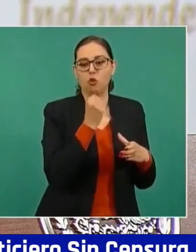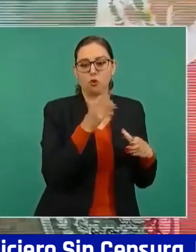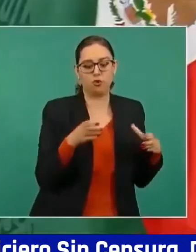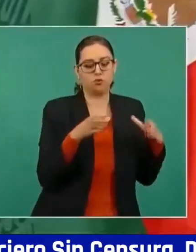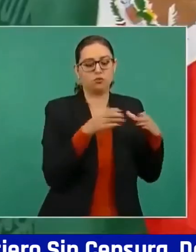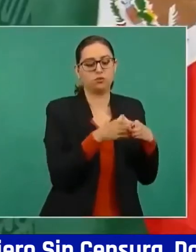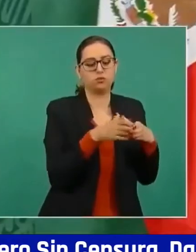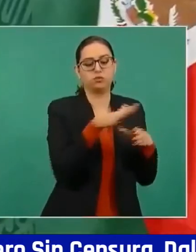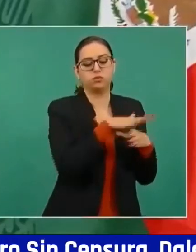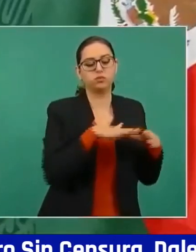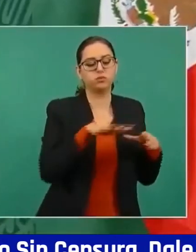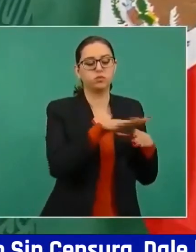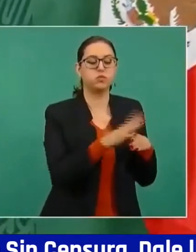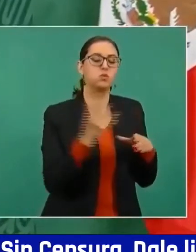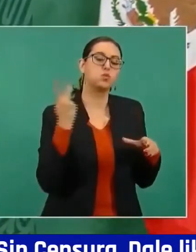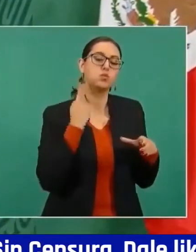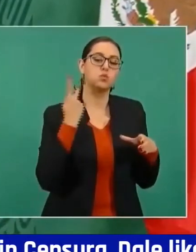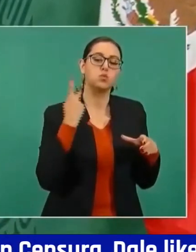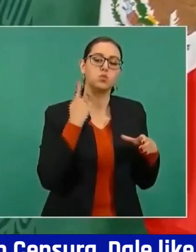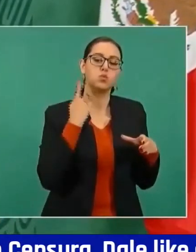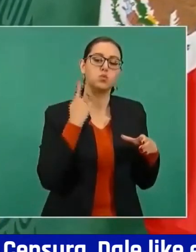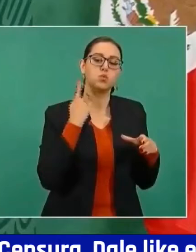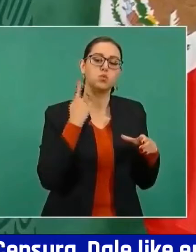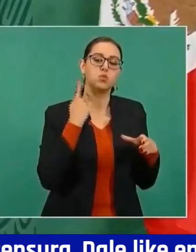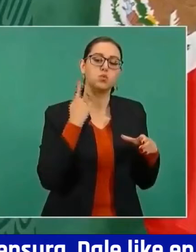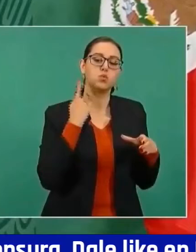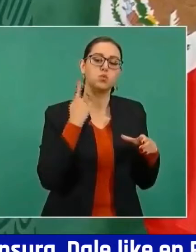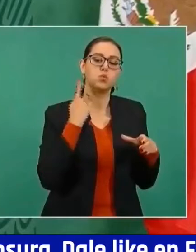la llamada sociedad política.